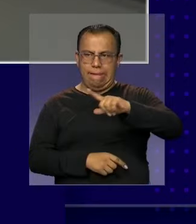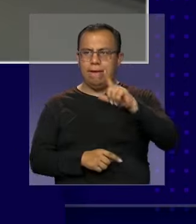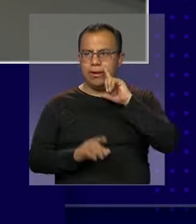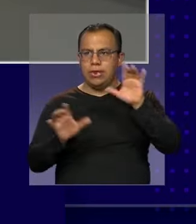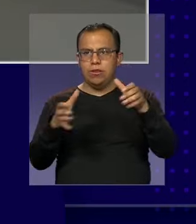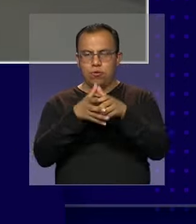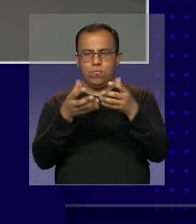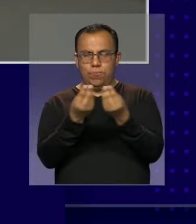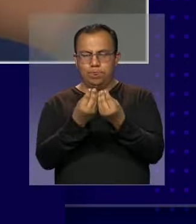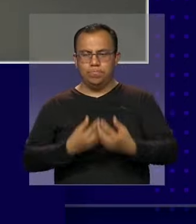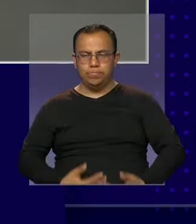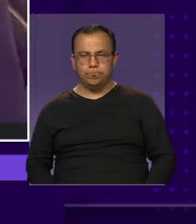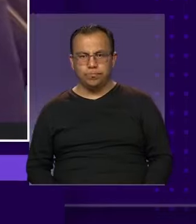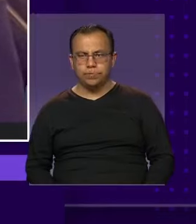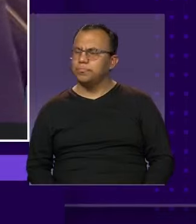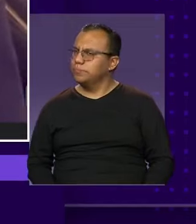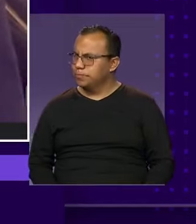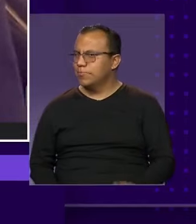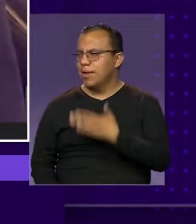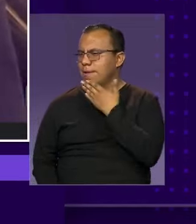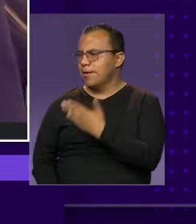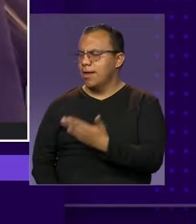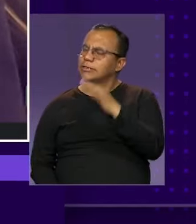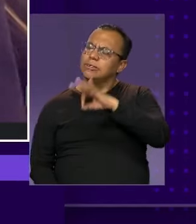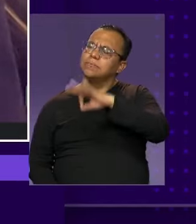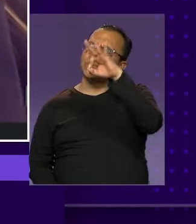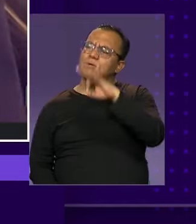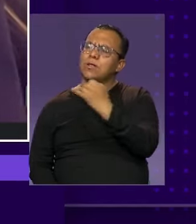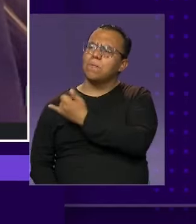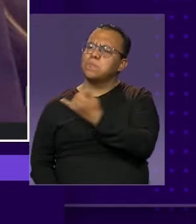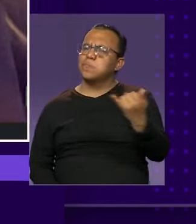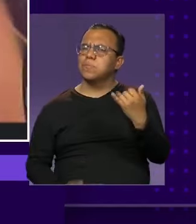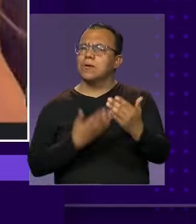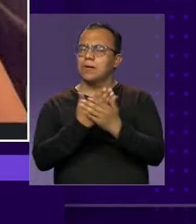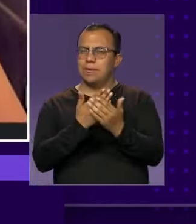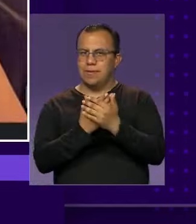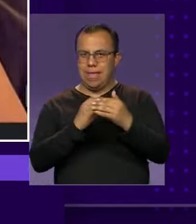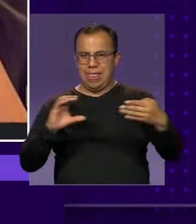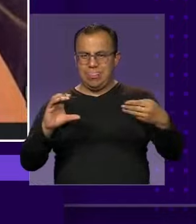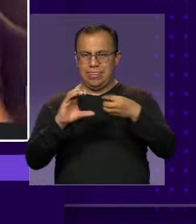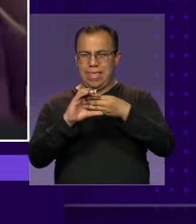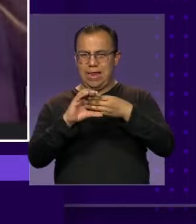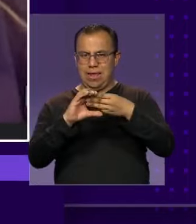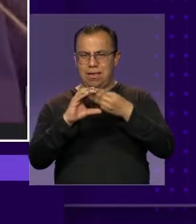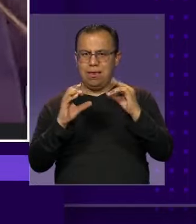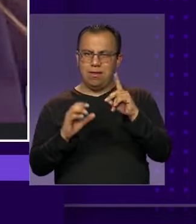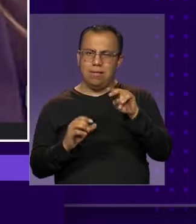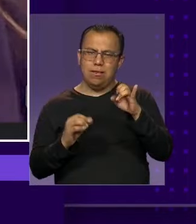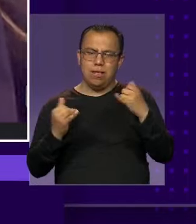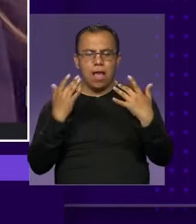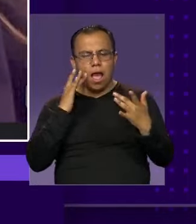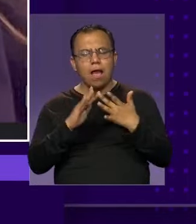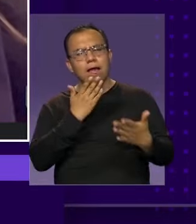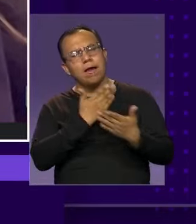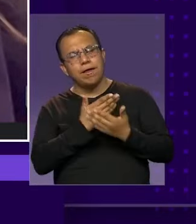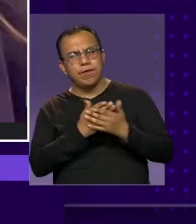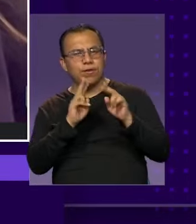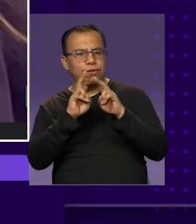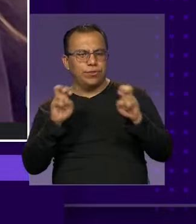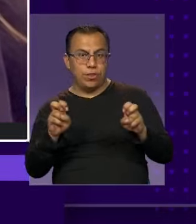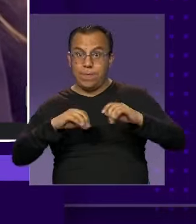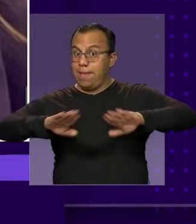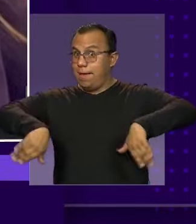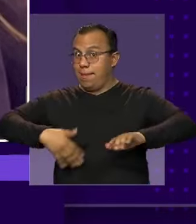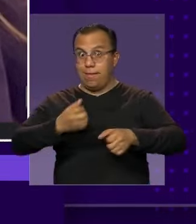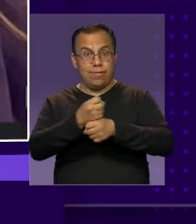sector. Valentina, gracias. Hay unas cifras importantes que nos entrega el DANE en el cierre del 2023 y tienen que ver con la desocupación. Las